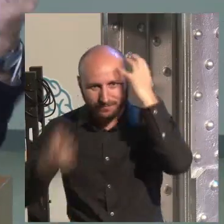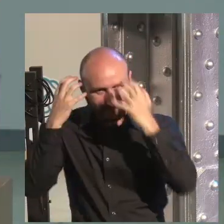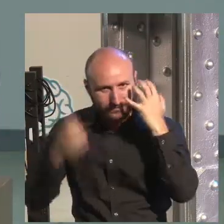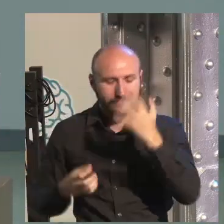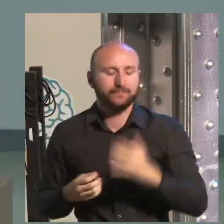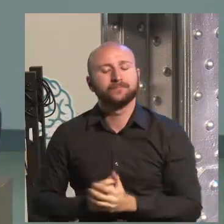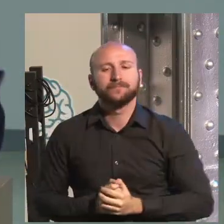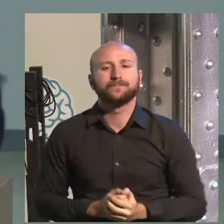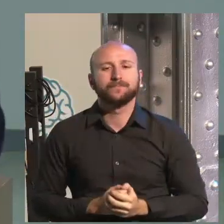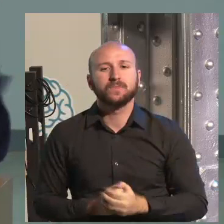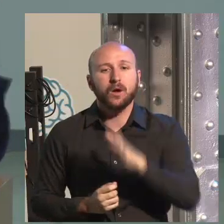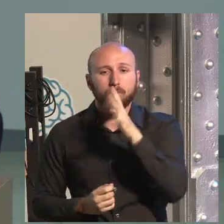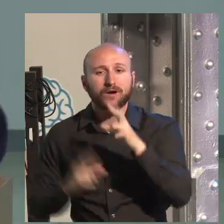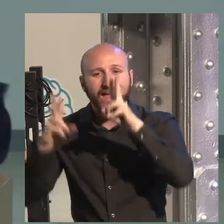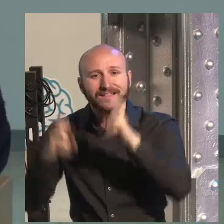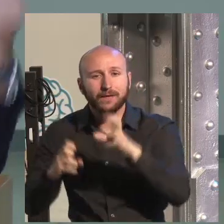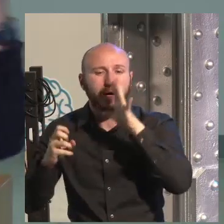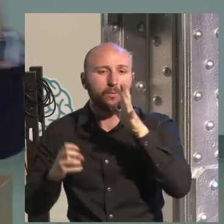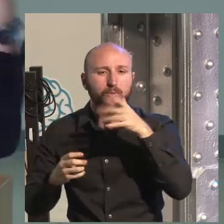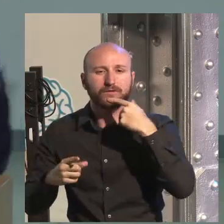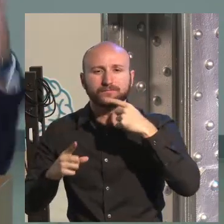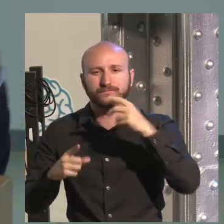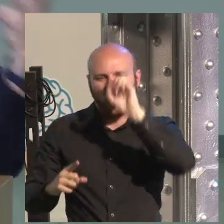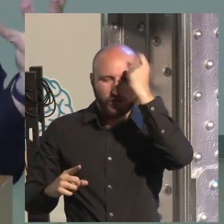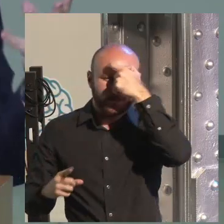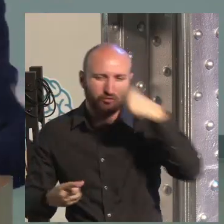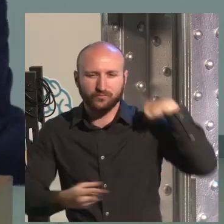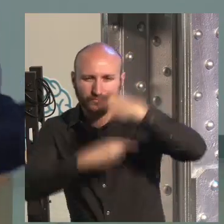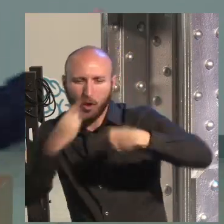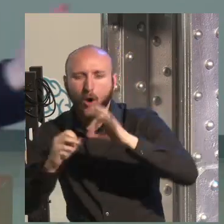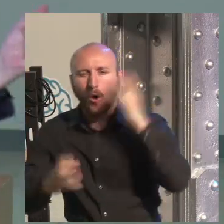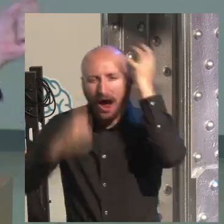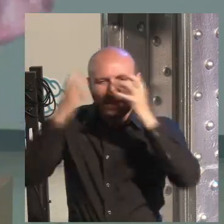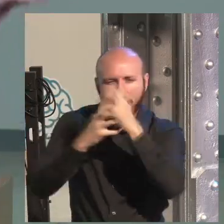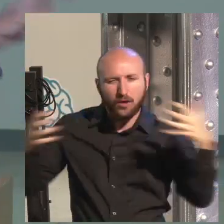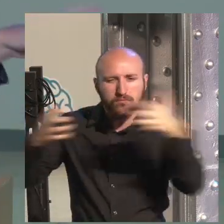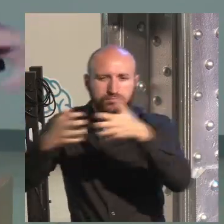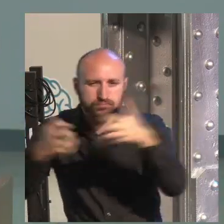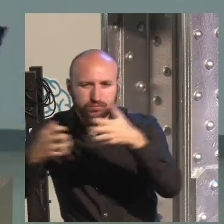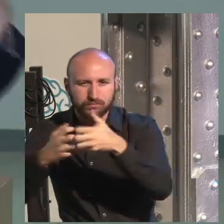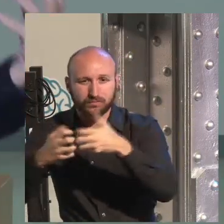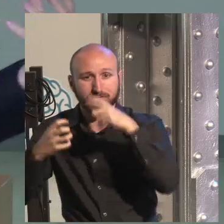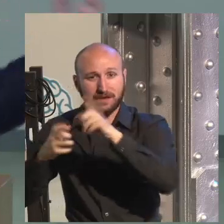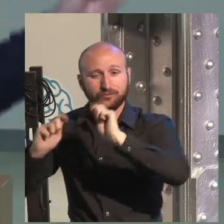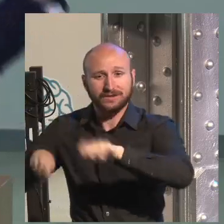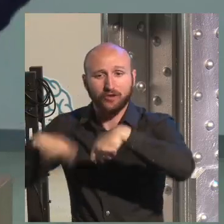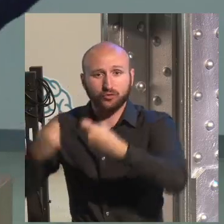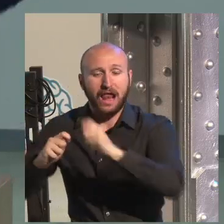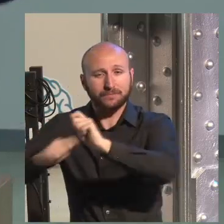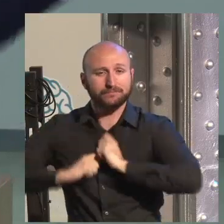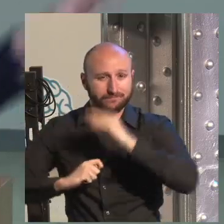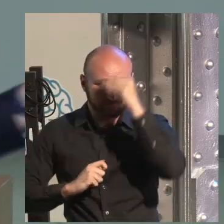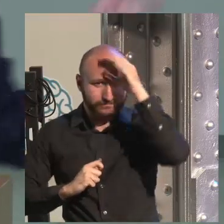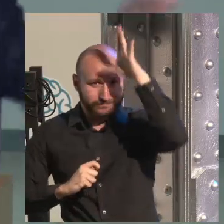natural en los términos clásicos darwinistas, de la lucha entre especies. Así que la selección natural nos ha hecho más inteligentes